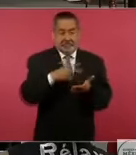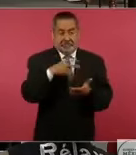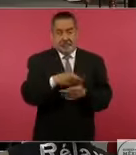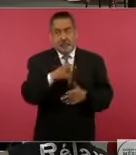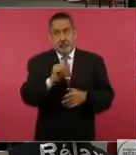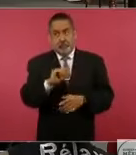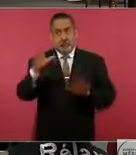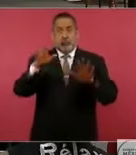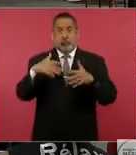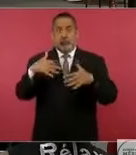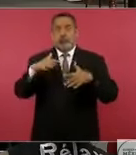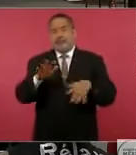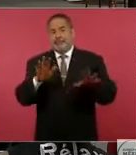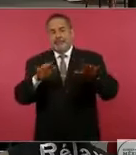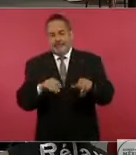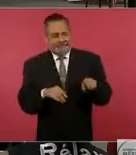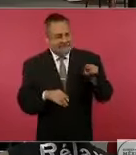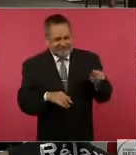de periodismo,